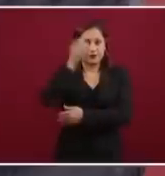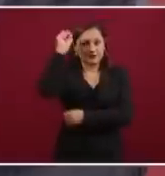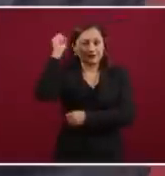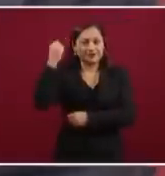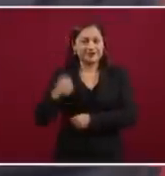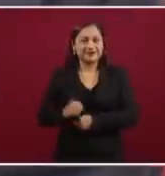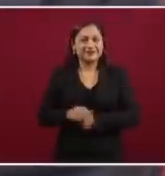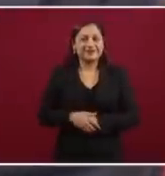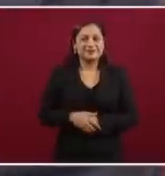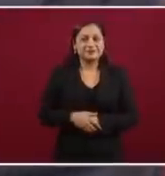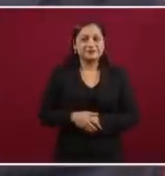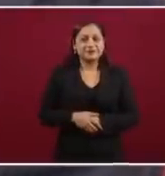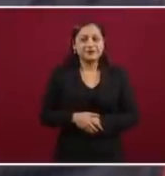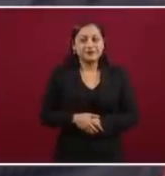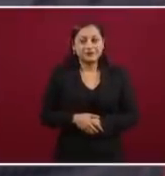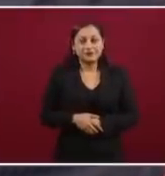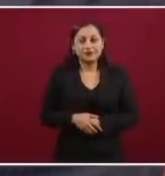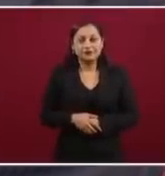y